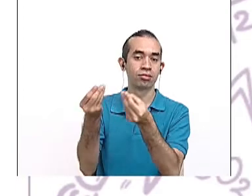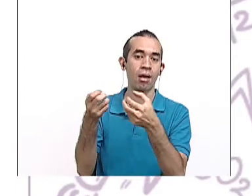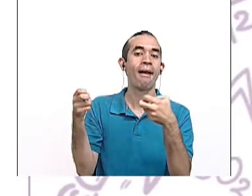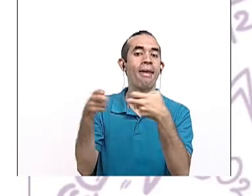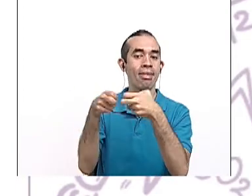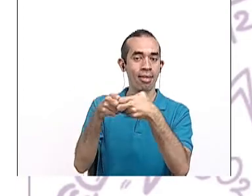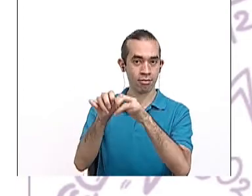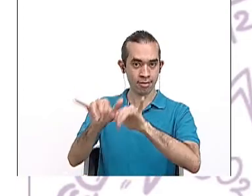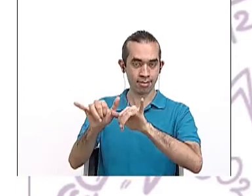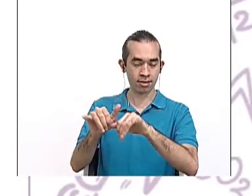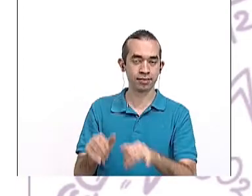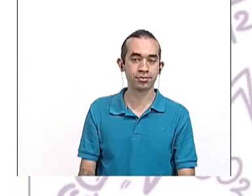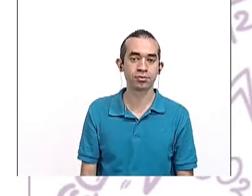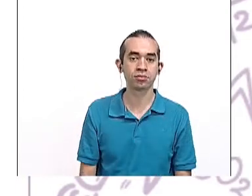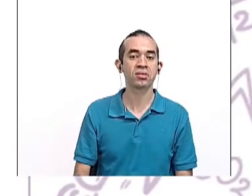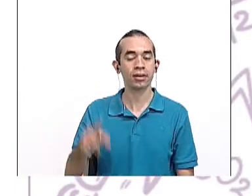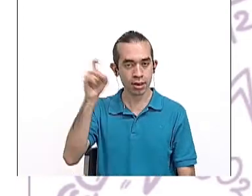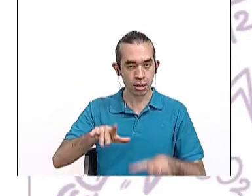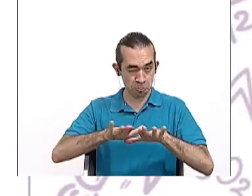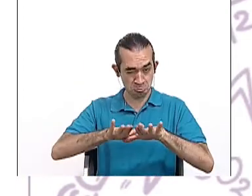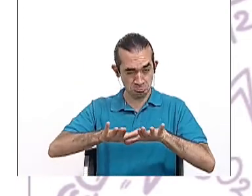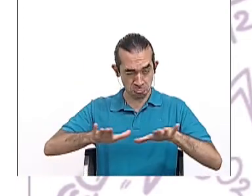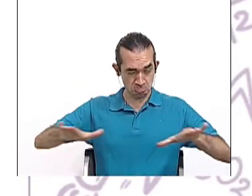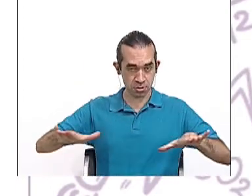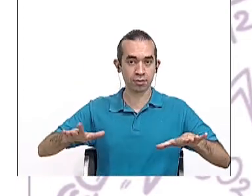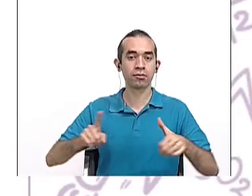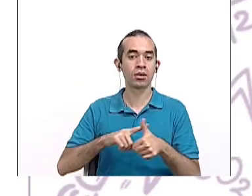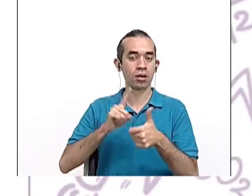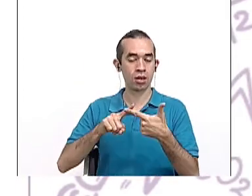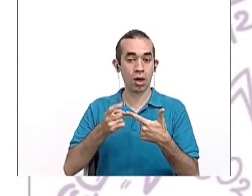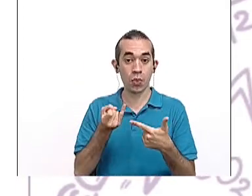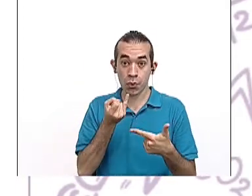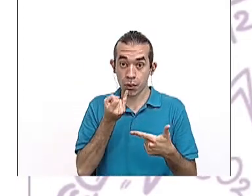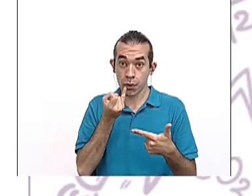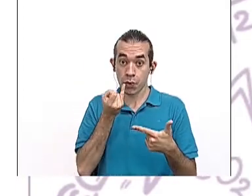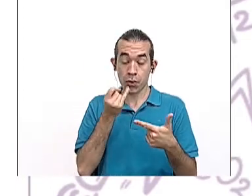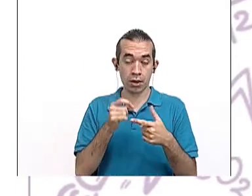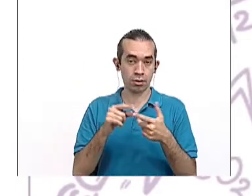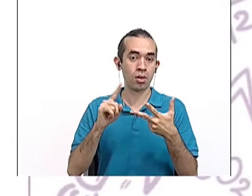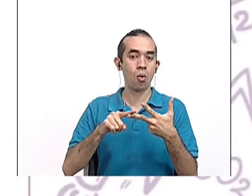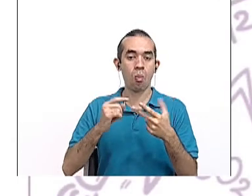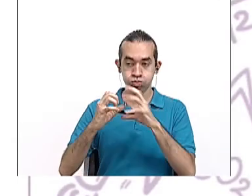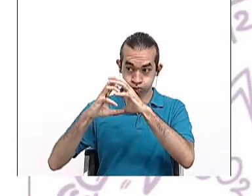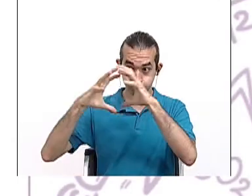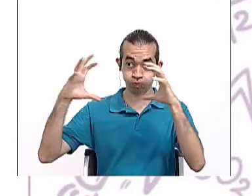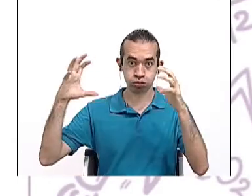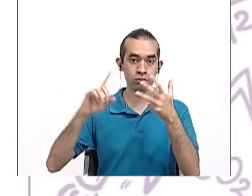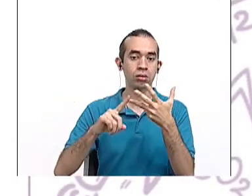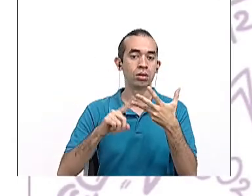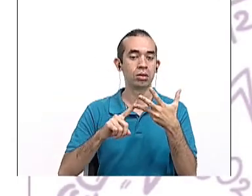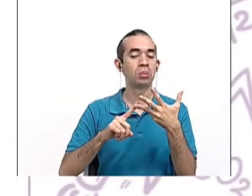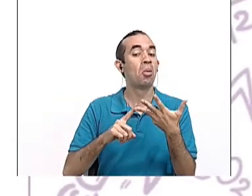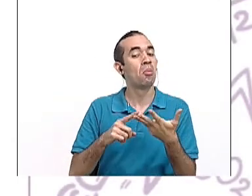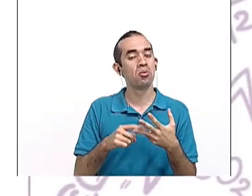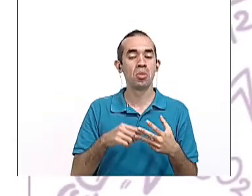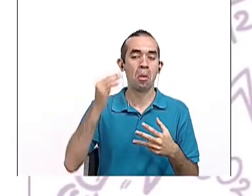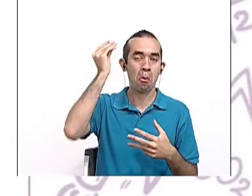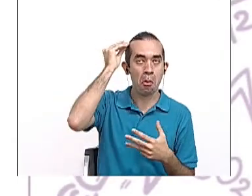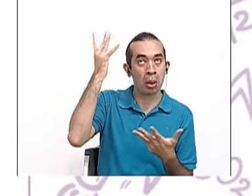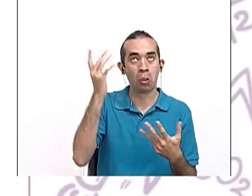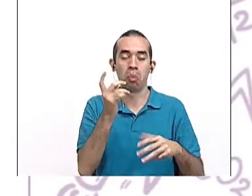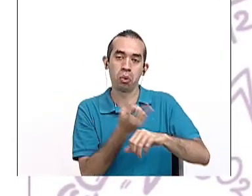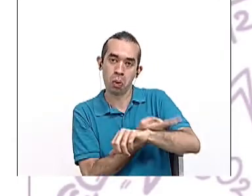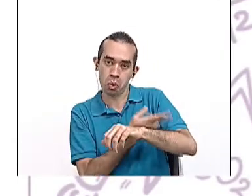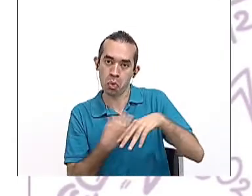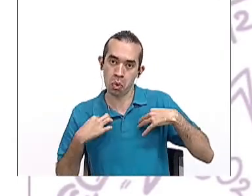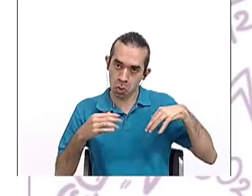superficie totalmente lisa, globos, pajillas, lana o pelo y jabón.